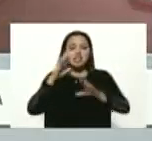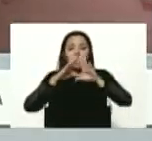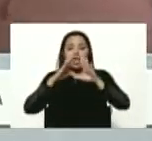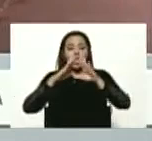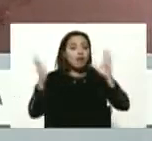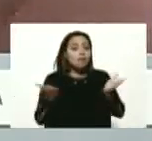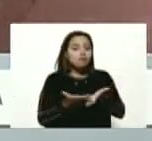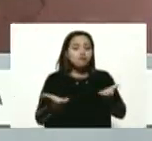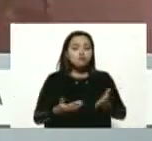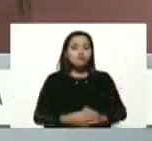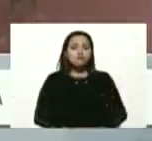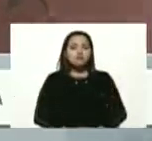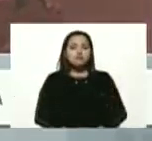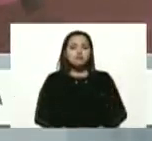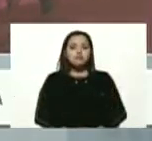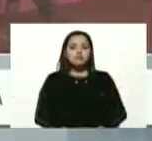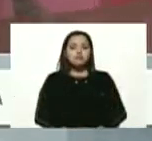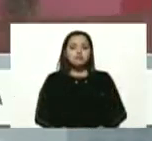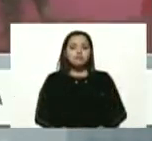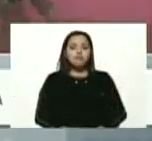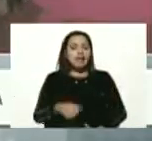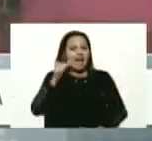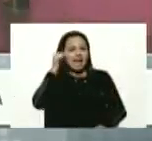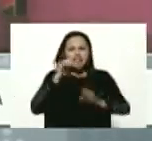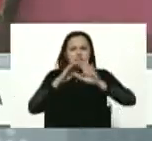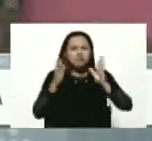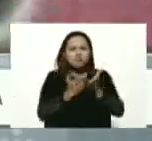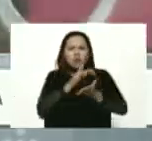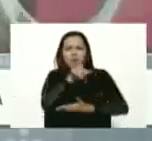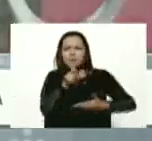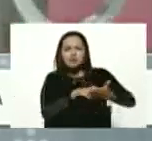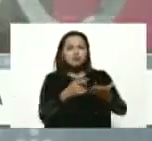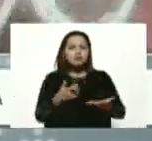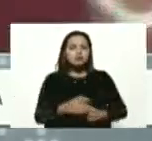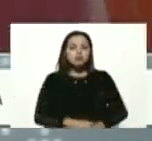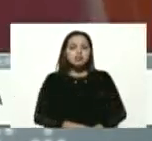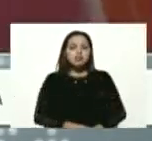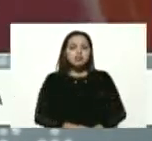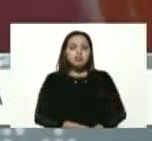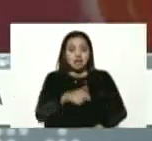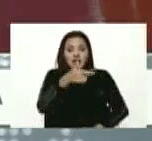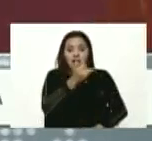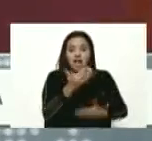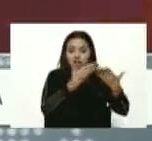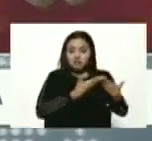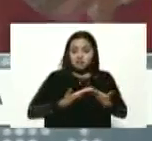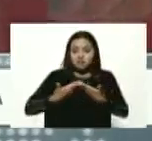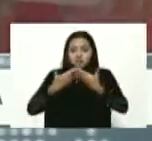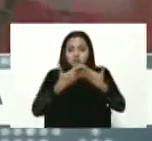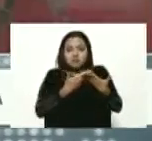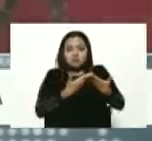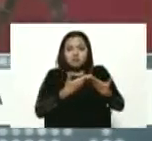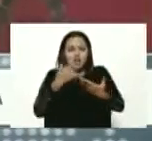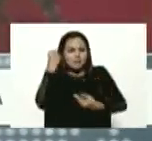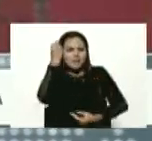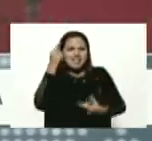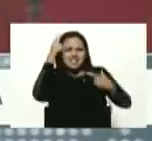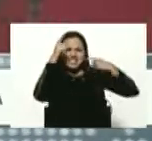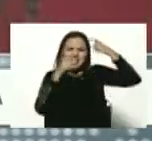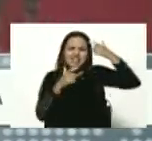Chávez trascendió los tiempos históricos. Hugo Chávez, ahí están los estudios, es considerado por